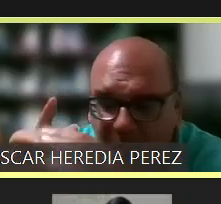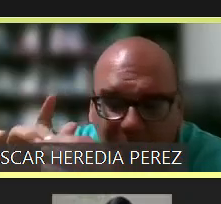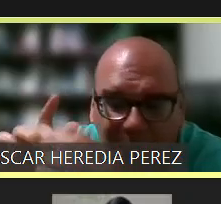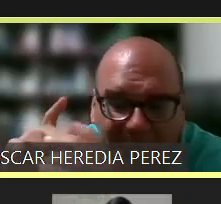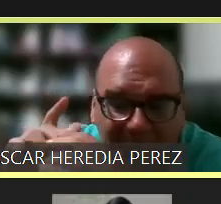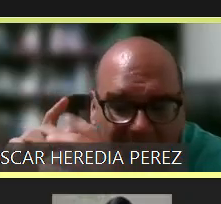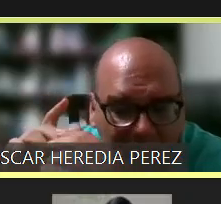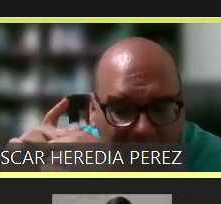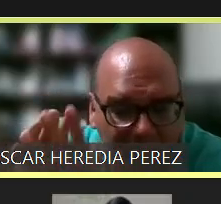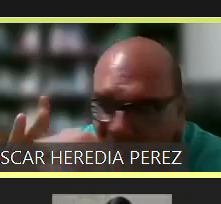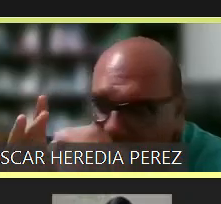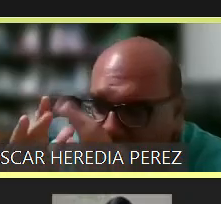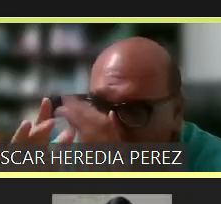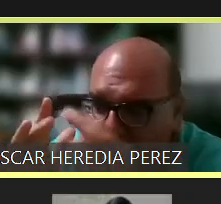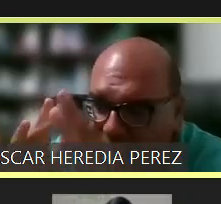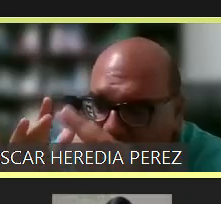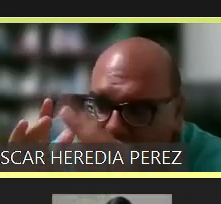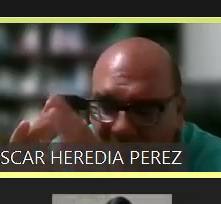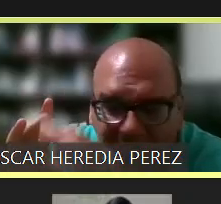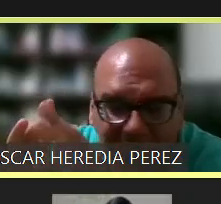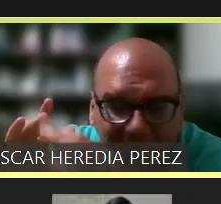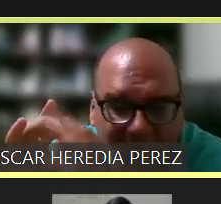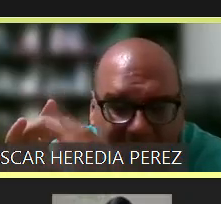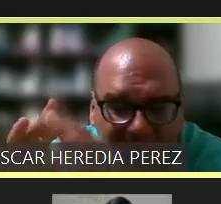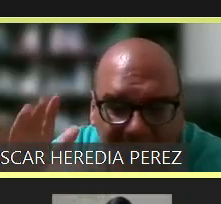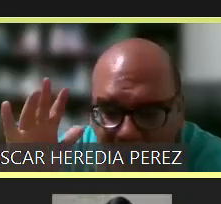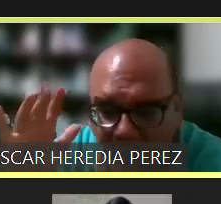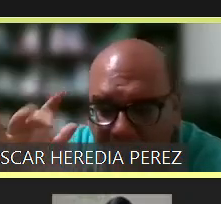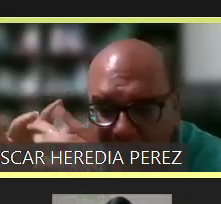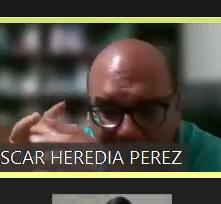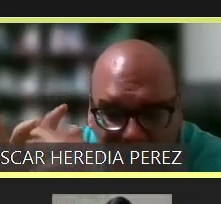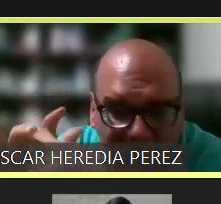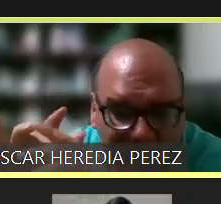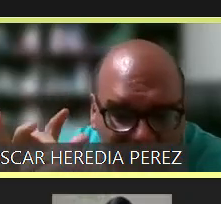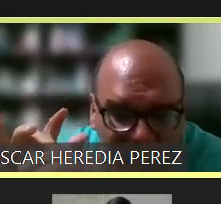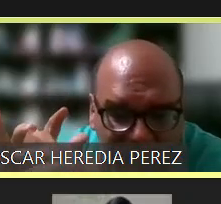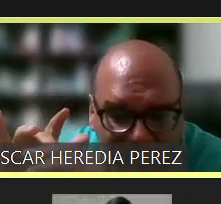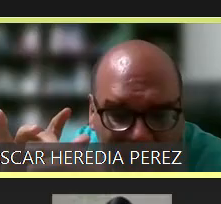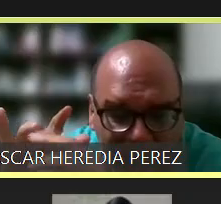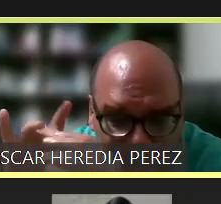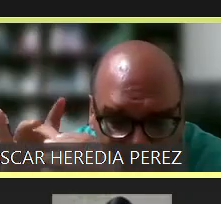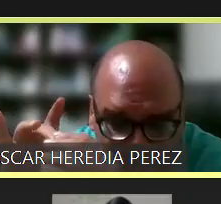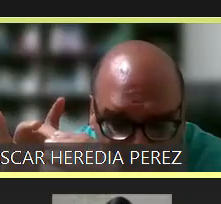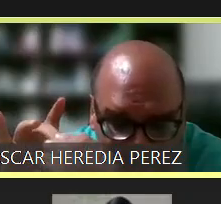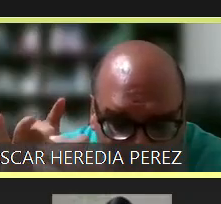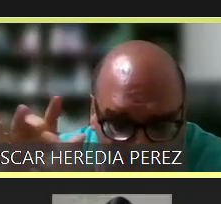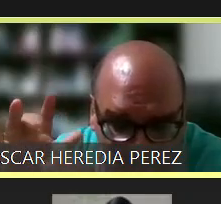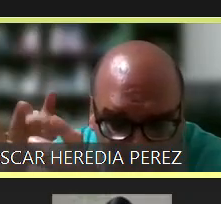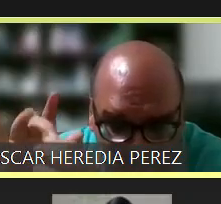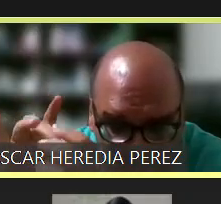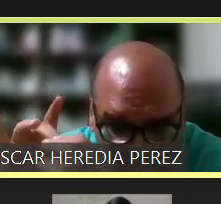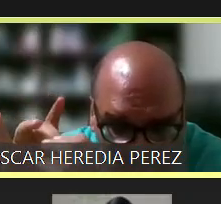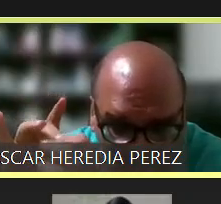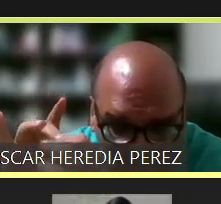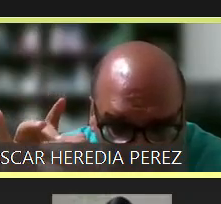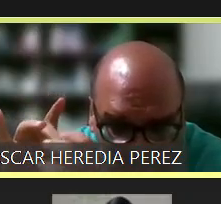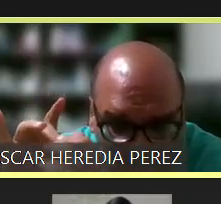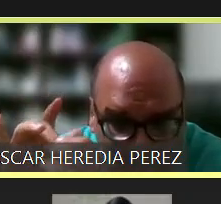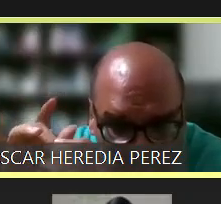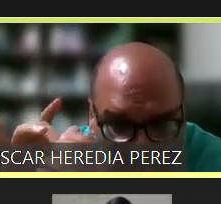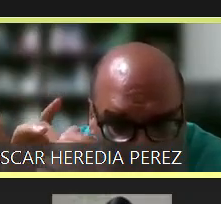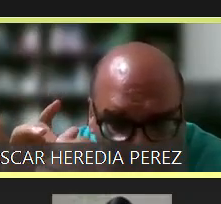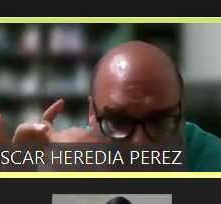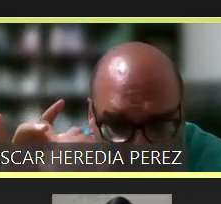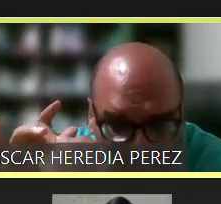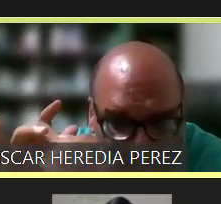este dedo, Hoffman y Trommer, ¿no? La percusión de la cara palmar, Trommer y la, eh,